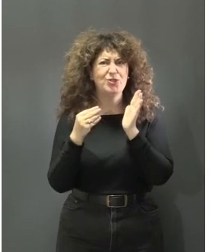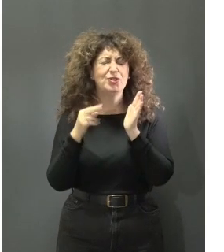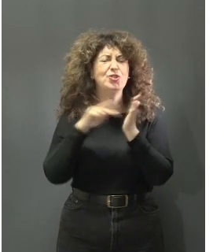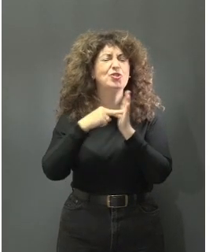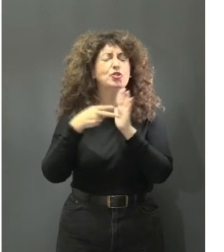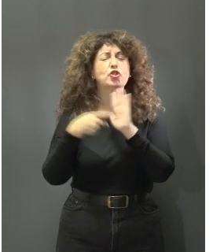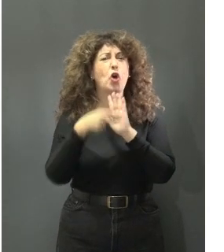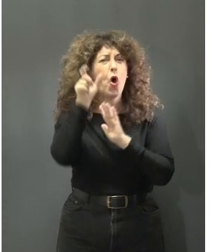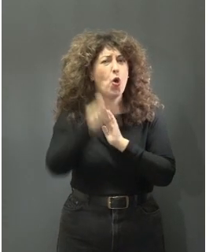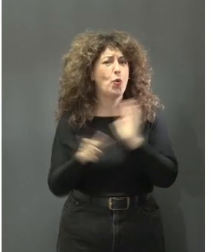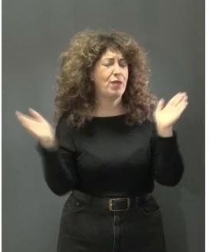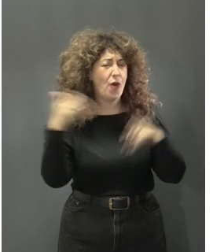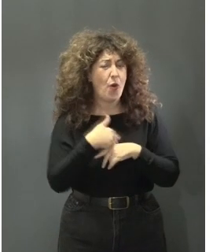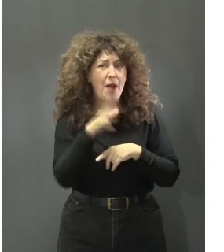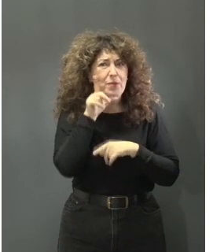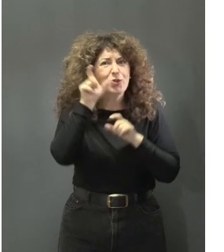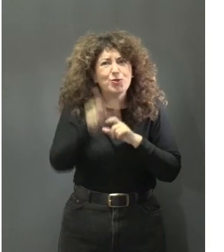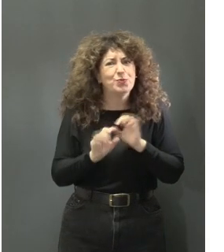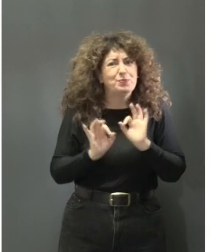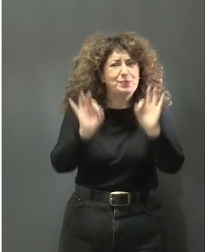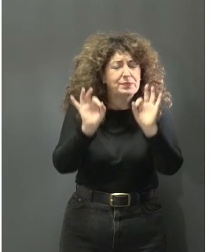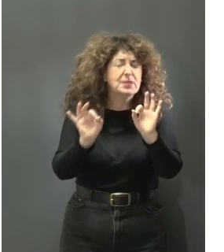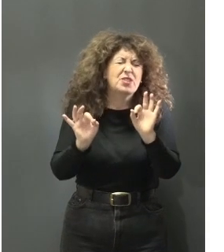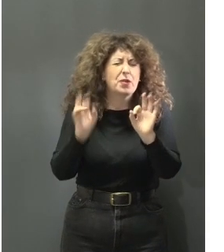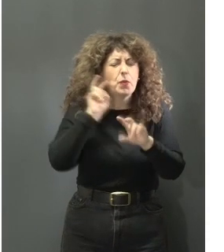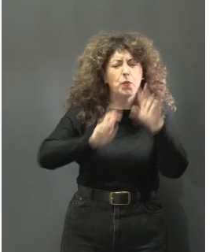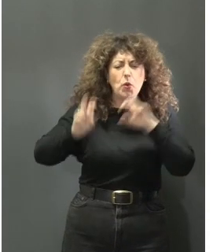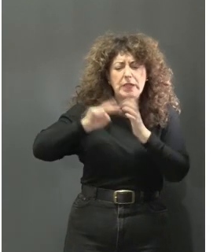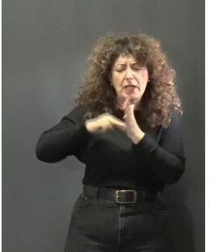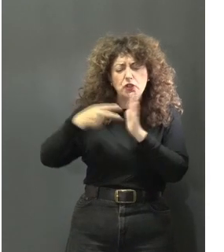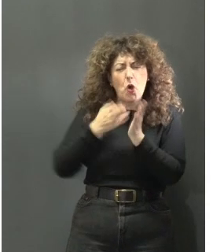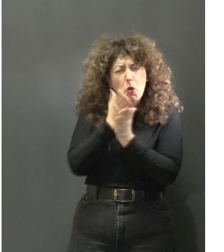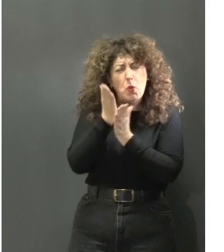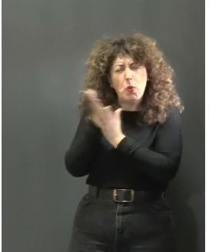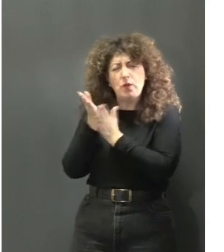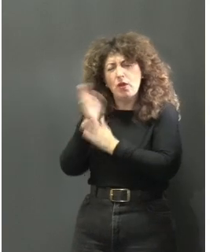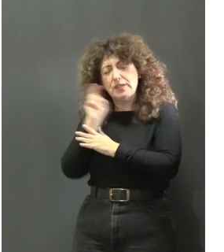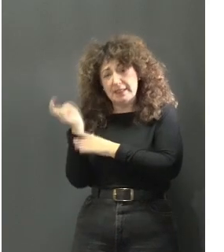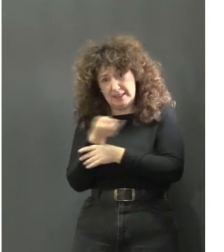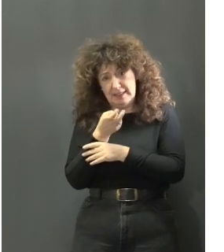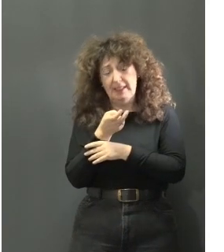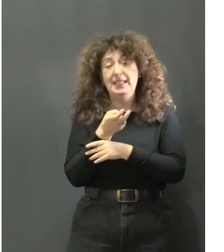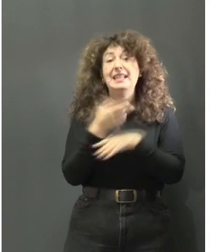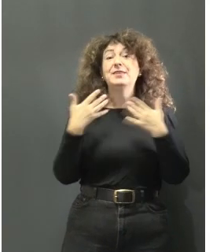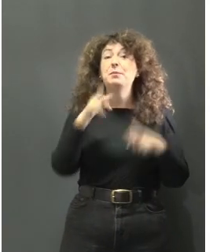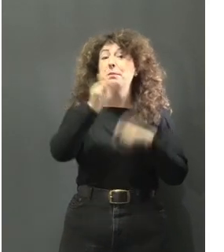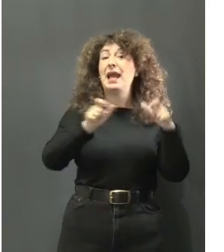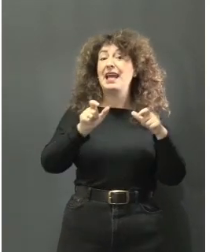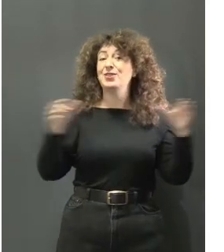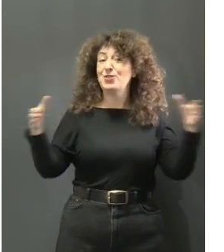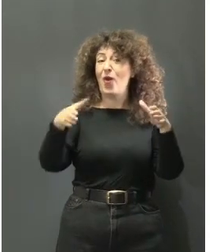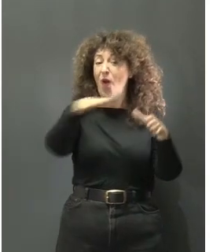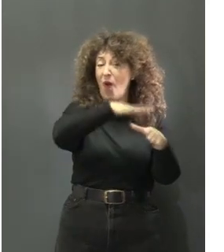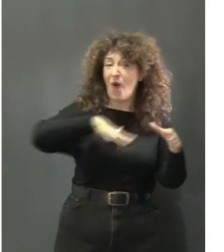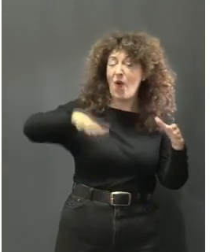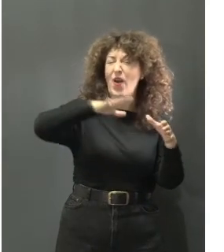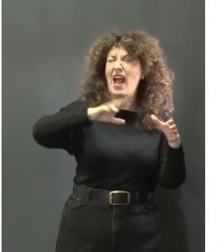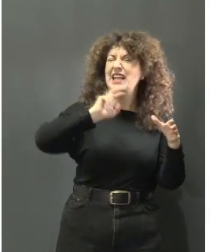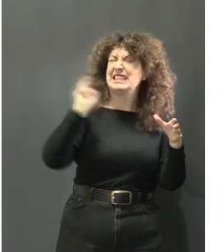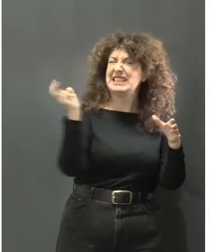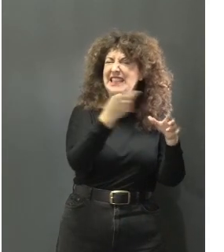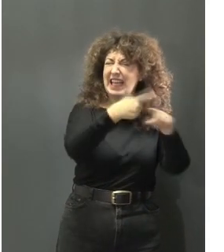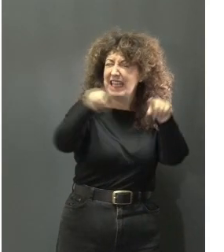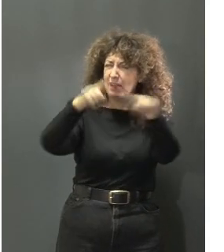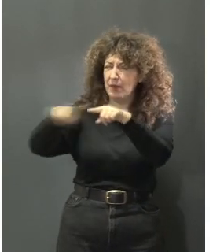Entonces hay que pensar en posibles soluciones. Y la diversidad que hay también la